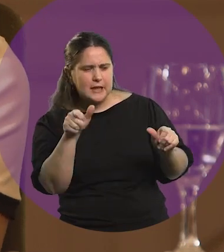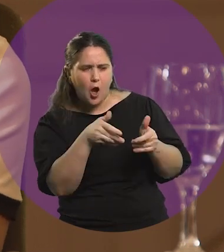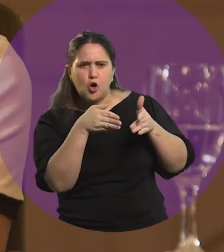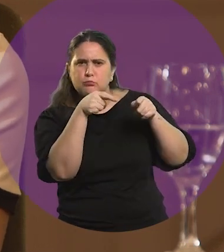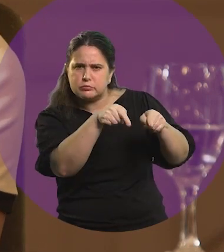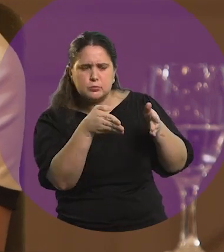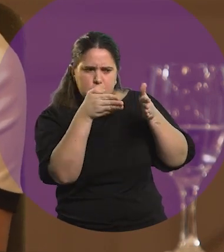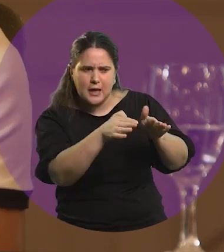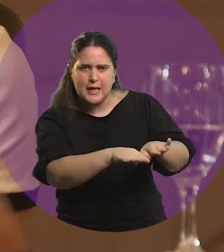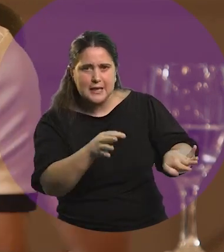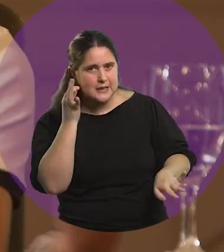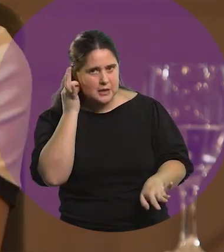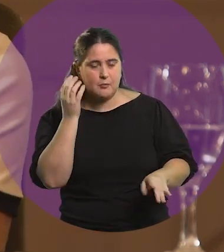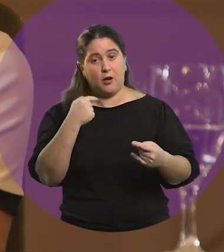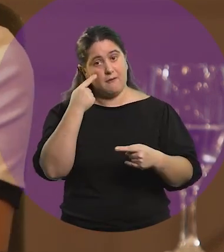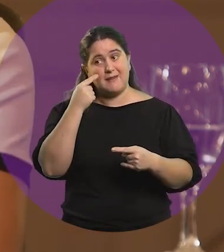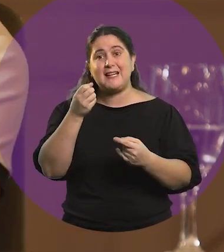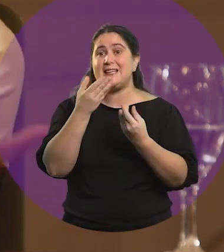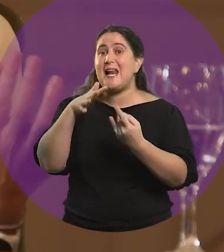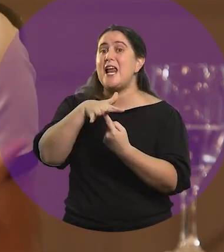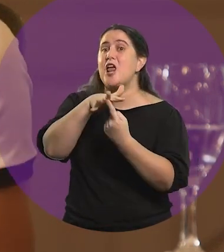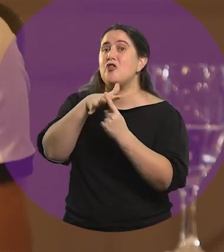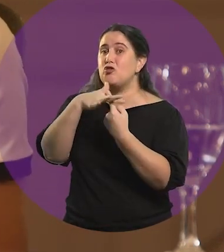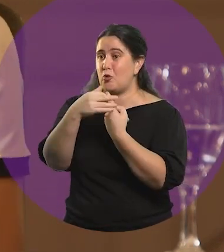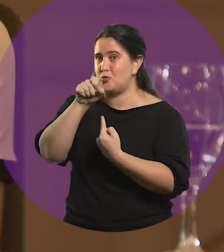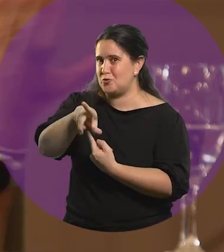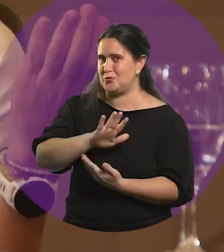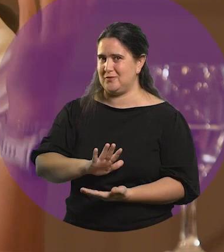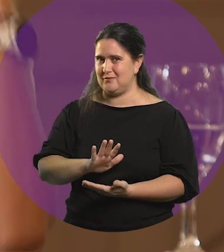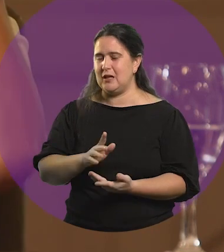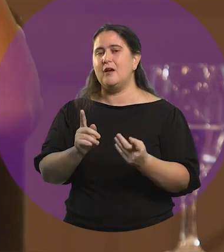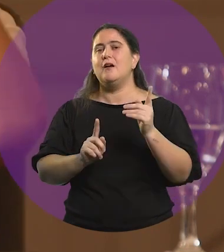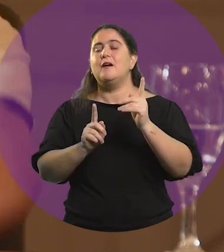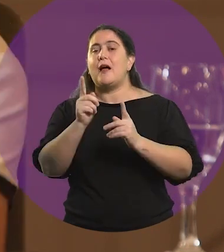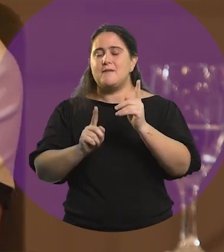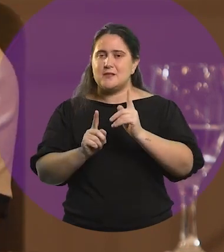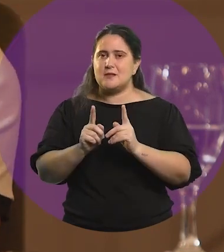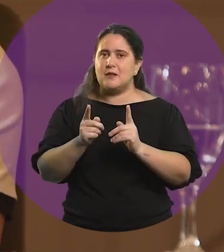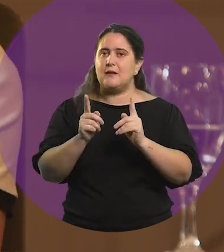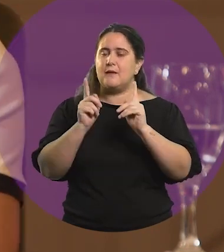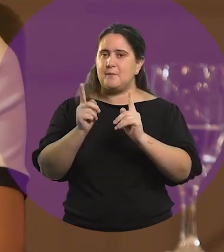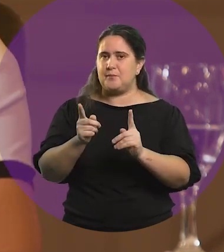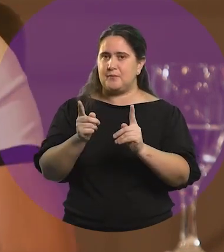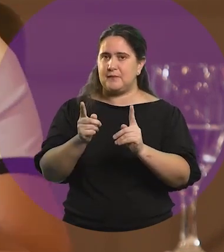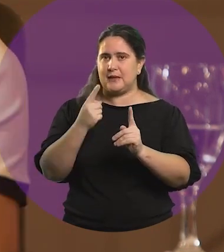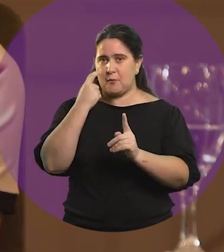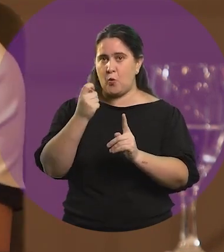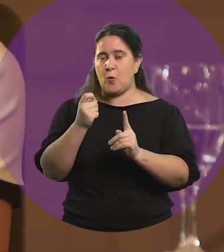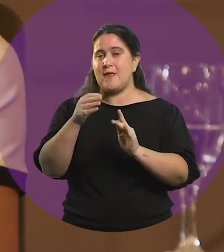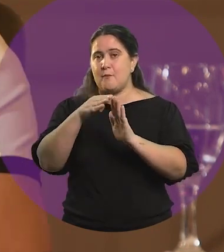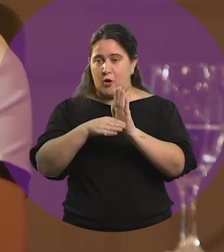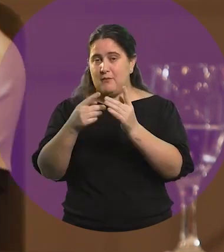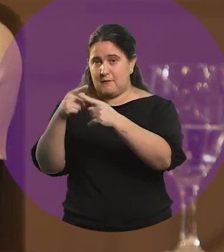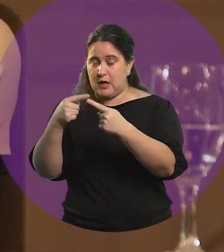trabajamos para que les empiece a interesar. Y hay que ver el entorno, dónde están esas niñas. Nosotros, por ejemplo, de las cosas que vemos en